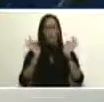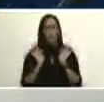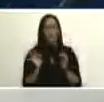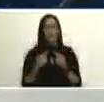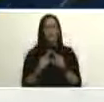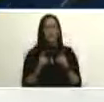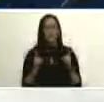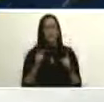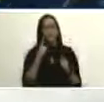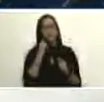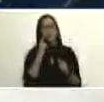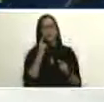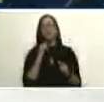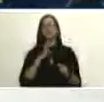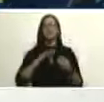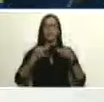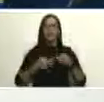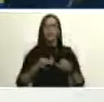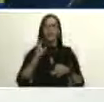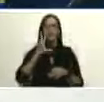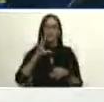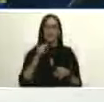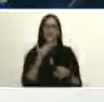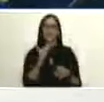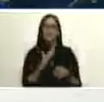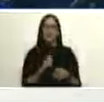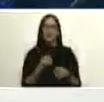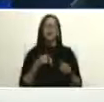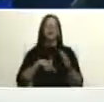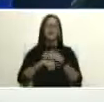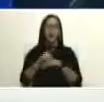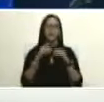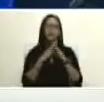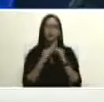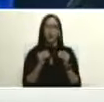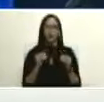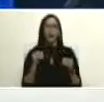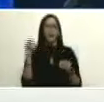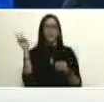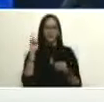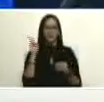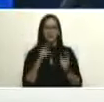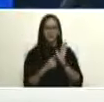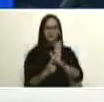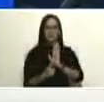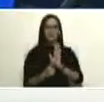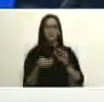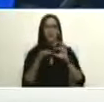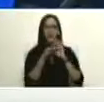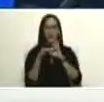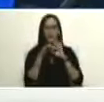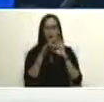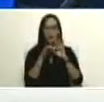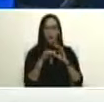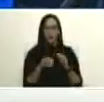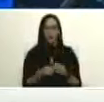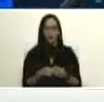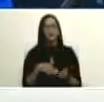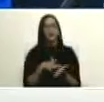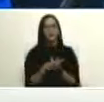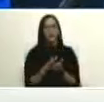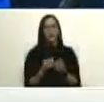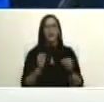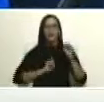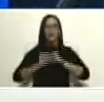y yo estoy seguro que el 3 de diciembre vamos a salir todas y todos los venezolanos a mostrar unidad ante la defensa de